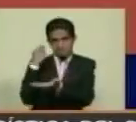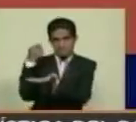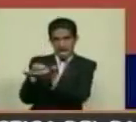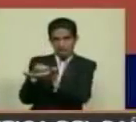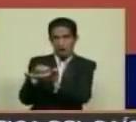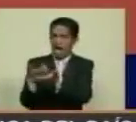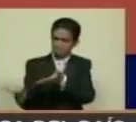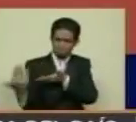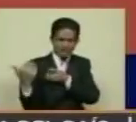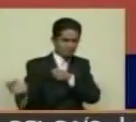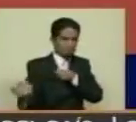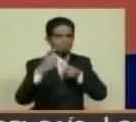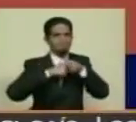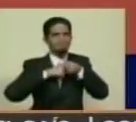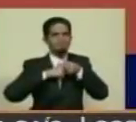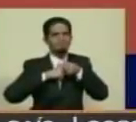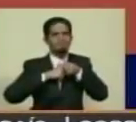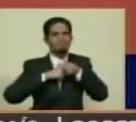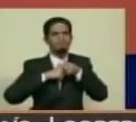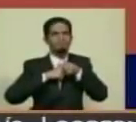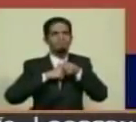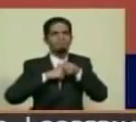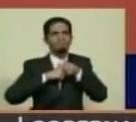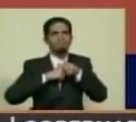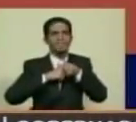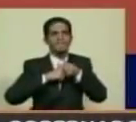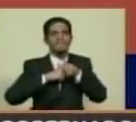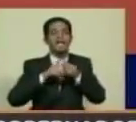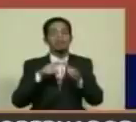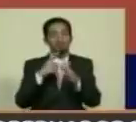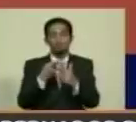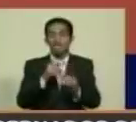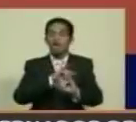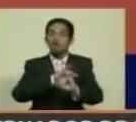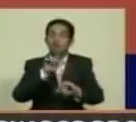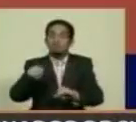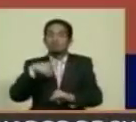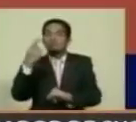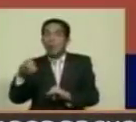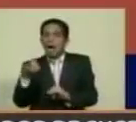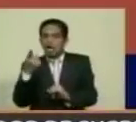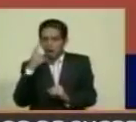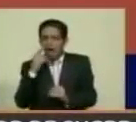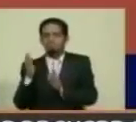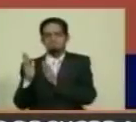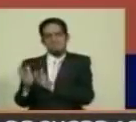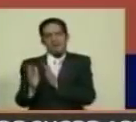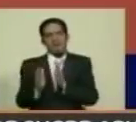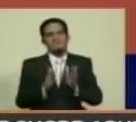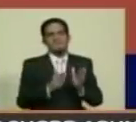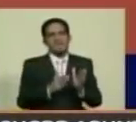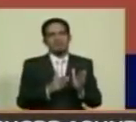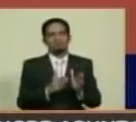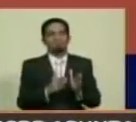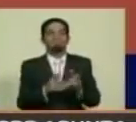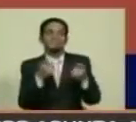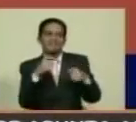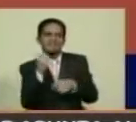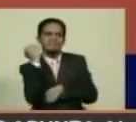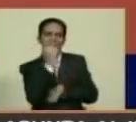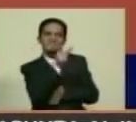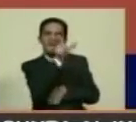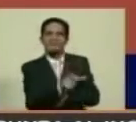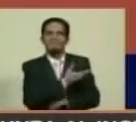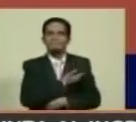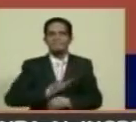acciones violentas para poder hacer la planificación de lo próximo que venía, en este caso del magnicidio en grado